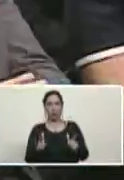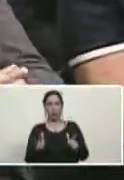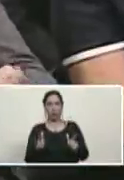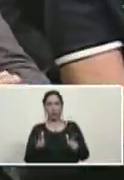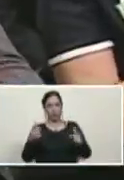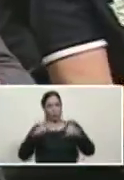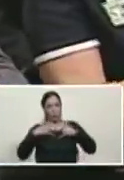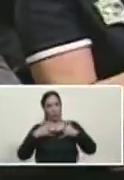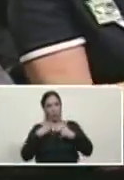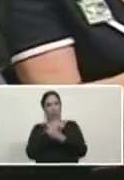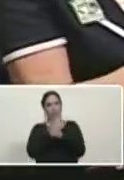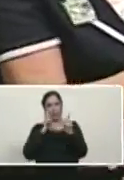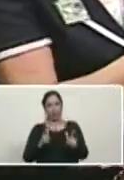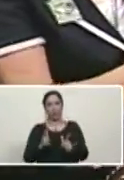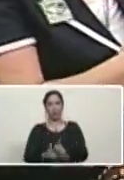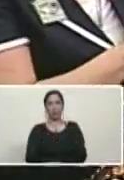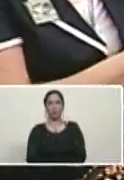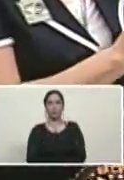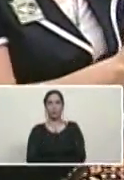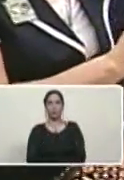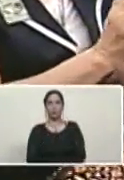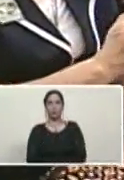libertad.